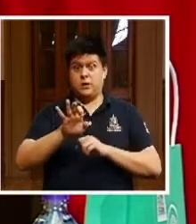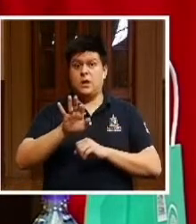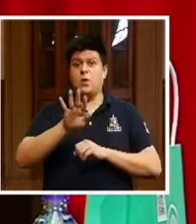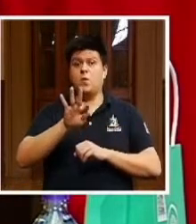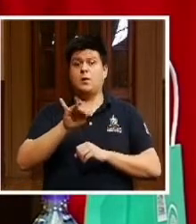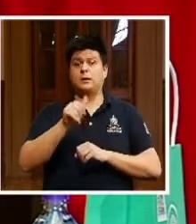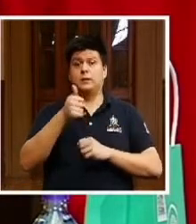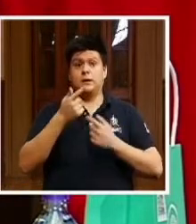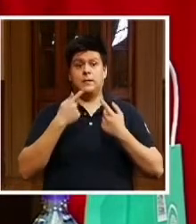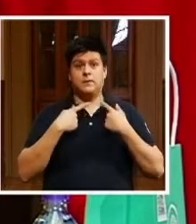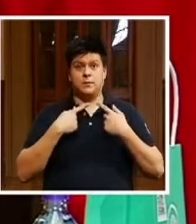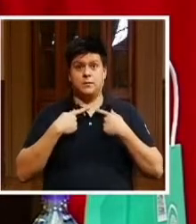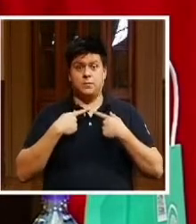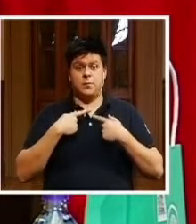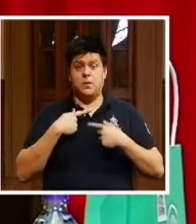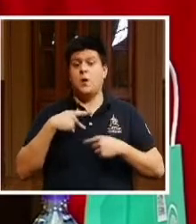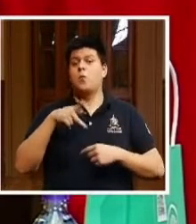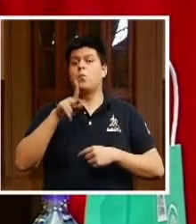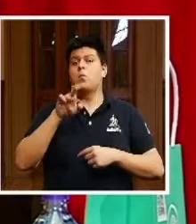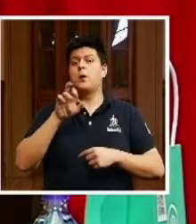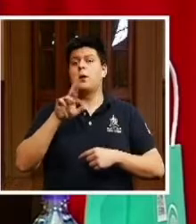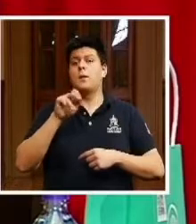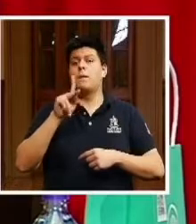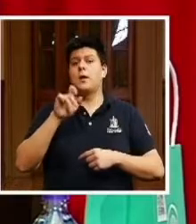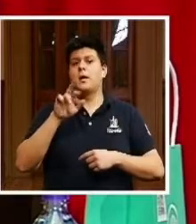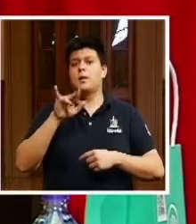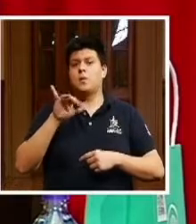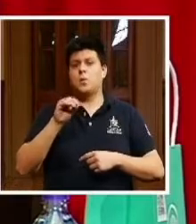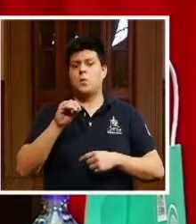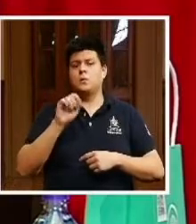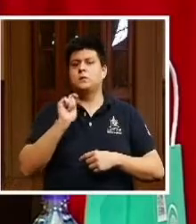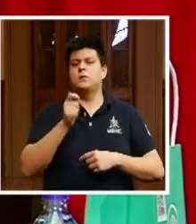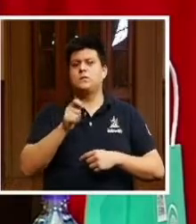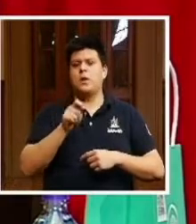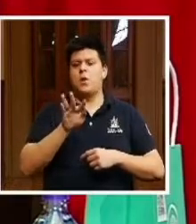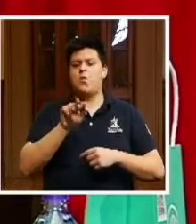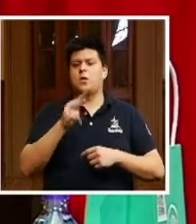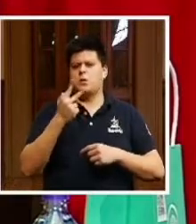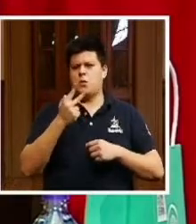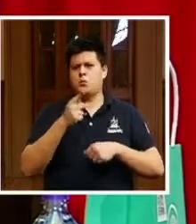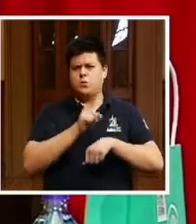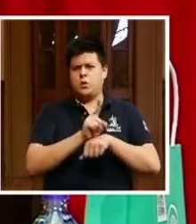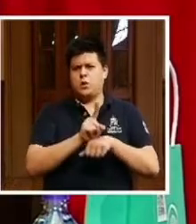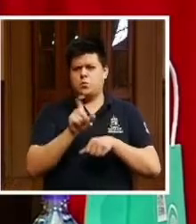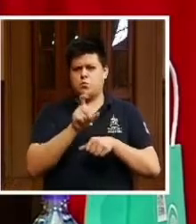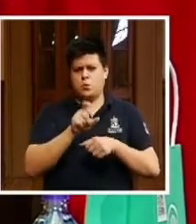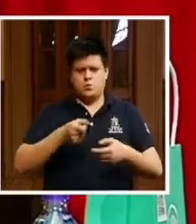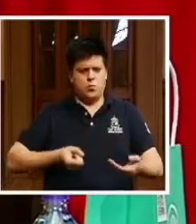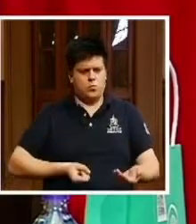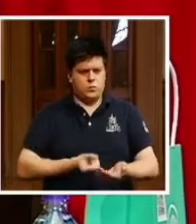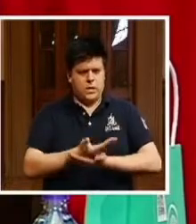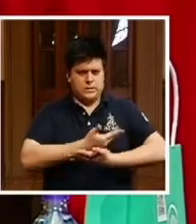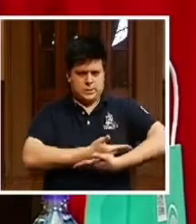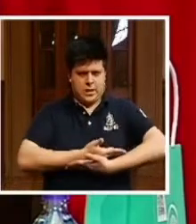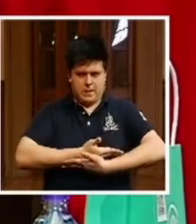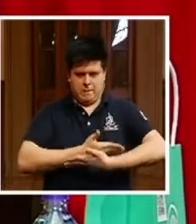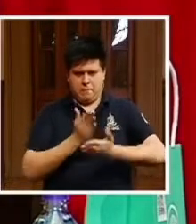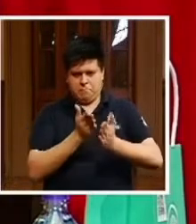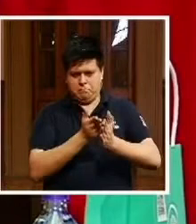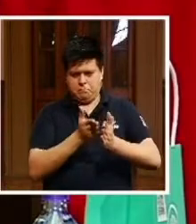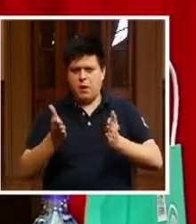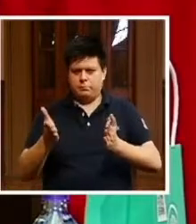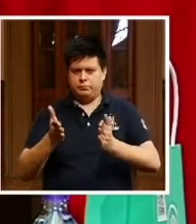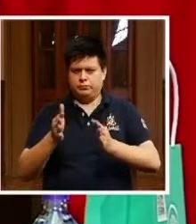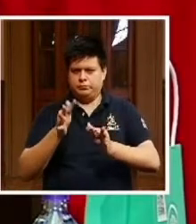946 en la etapa de puerperio, es decir, son 42 días después de que tienen a su bebé, de que se alivia.